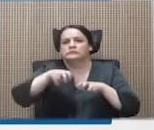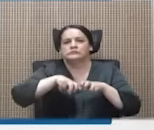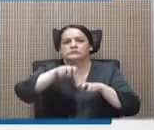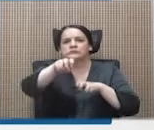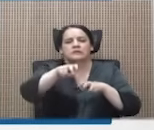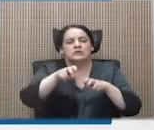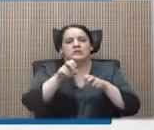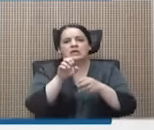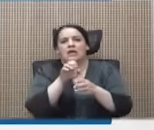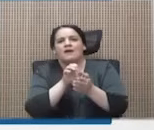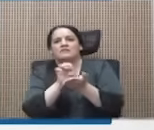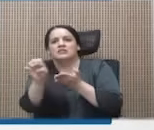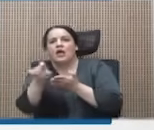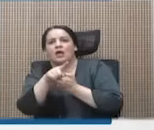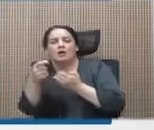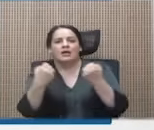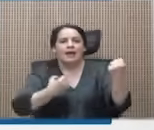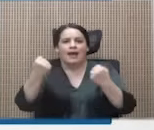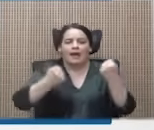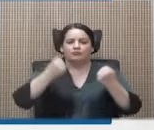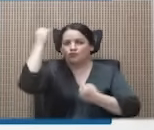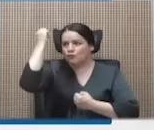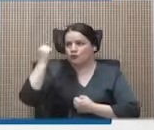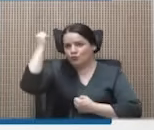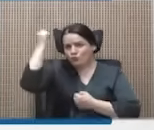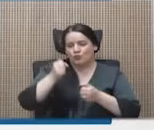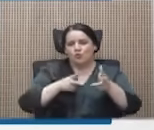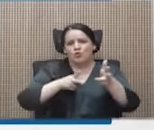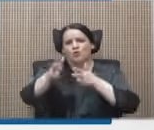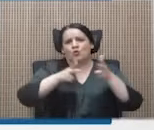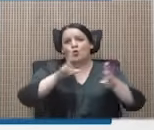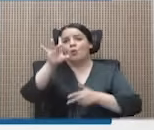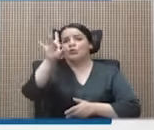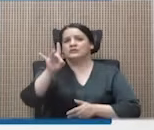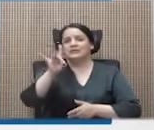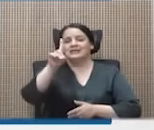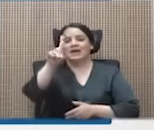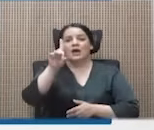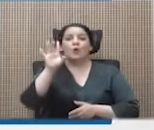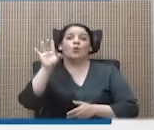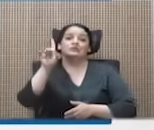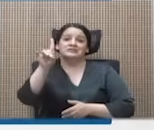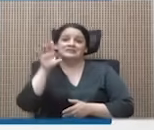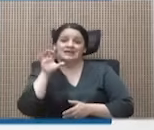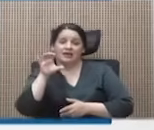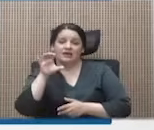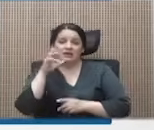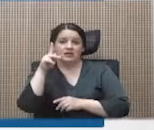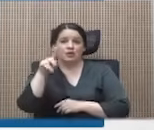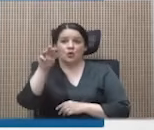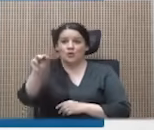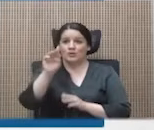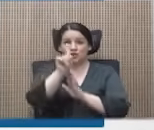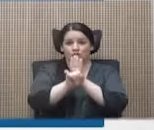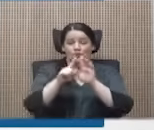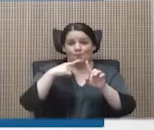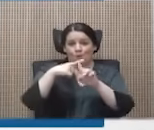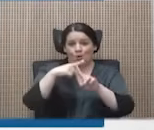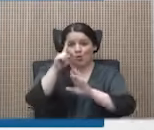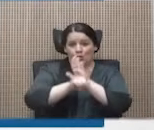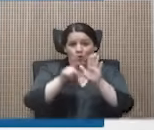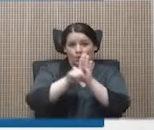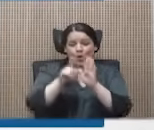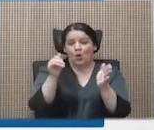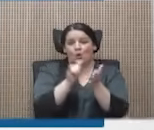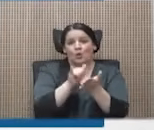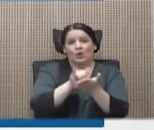carros y furgones que circulan entre 80 y 100 kilómetros por hora. ¿Qué les parece? Con ese dinero vamos a hacer 15 puentes